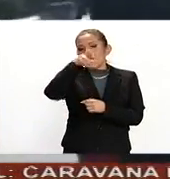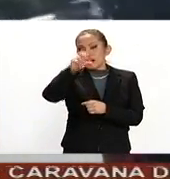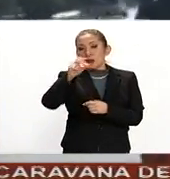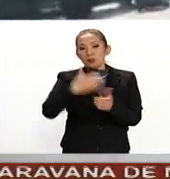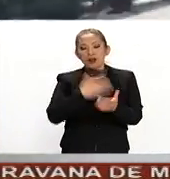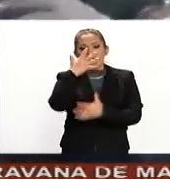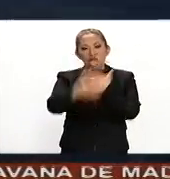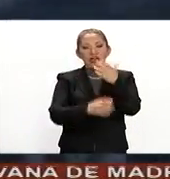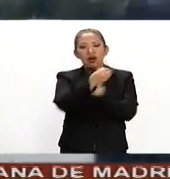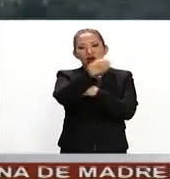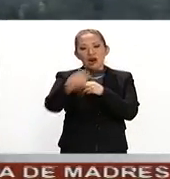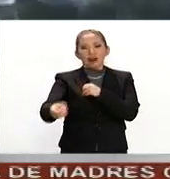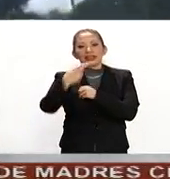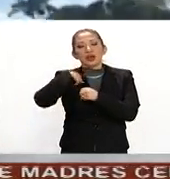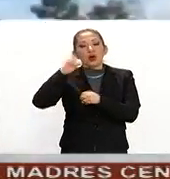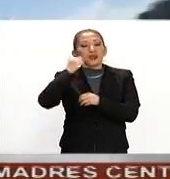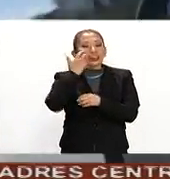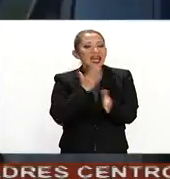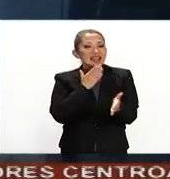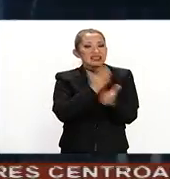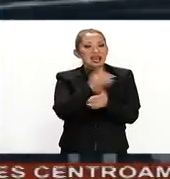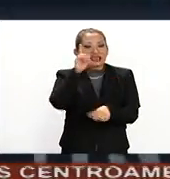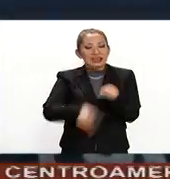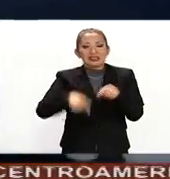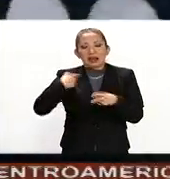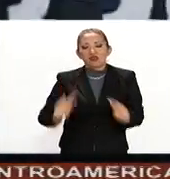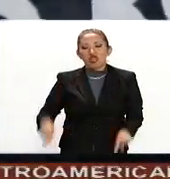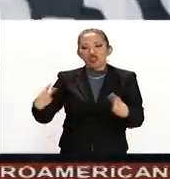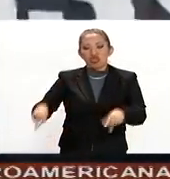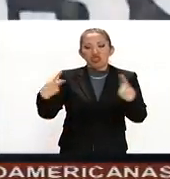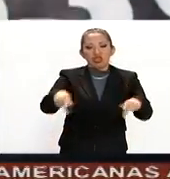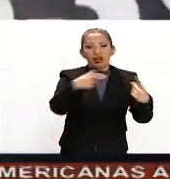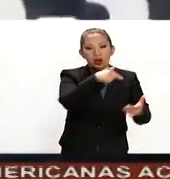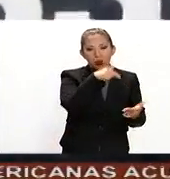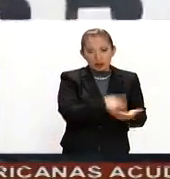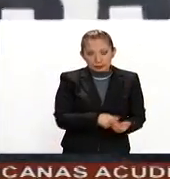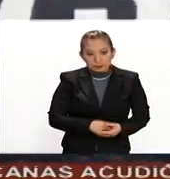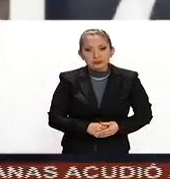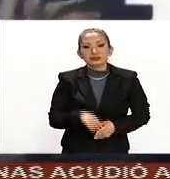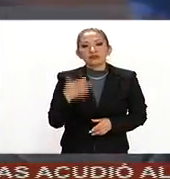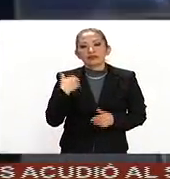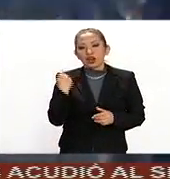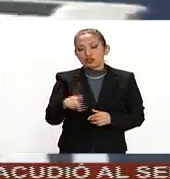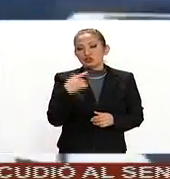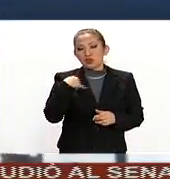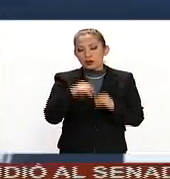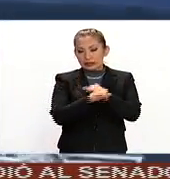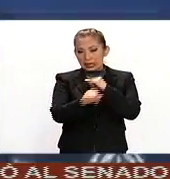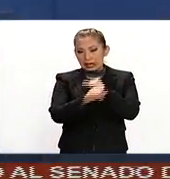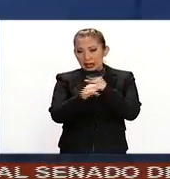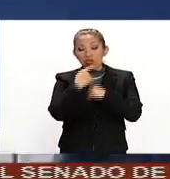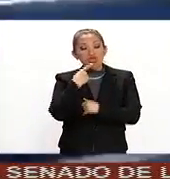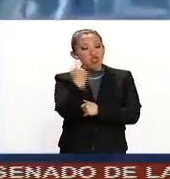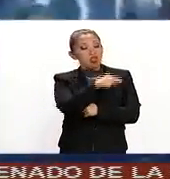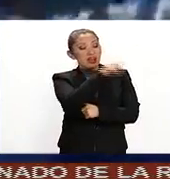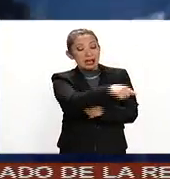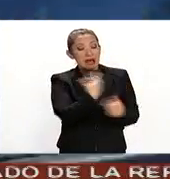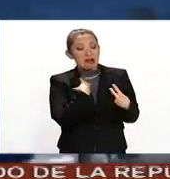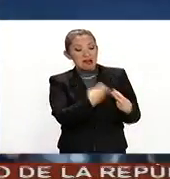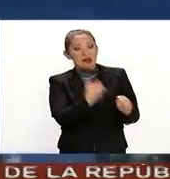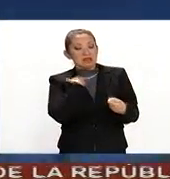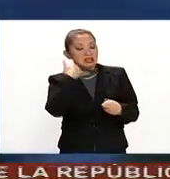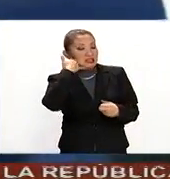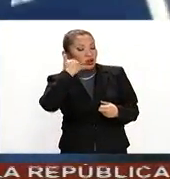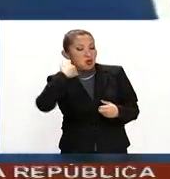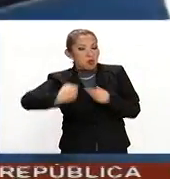por alterar el orden público al intentar quitar a vendedores ambulantes en esta ciudad. A través de su cuenta de Twitter, denunció que le quitaron su